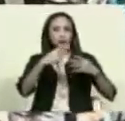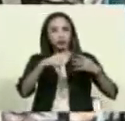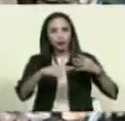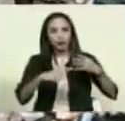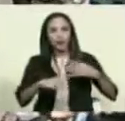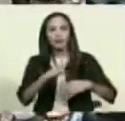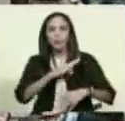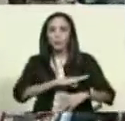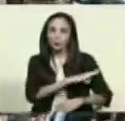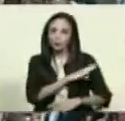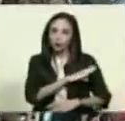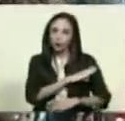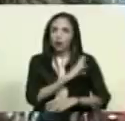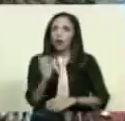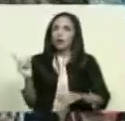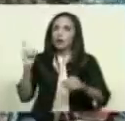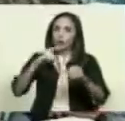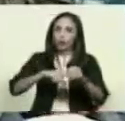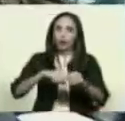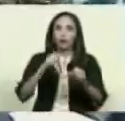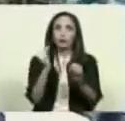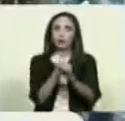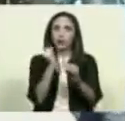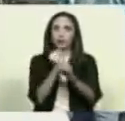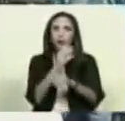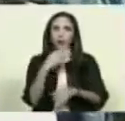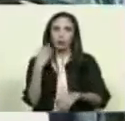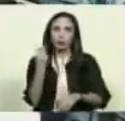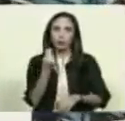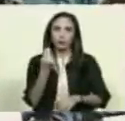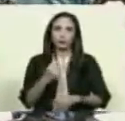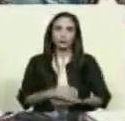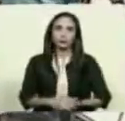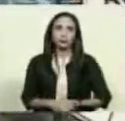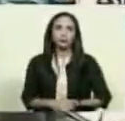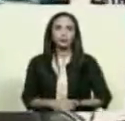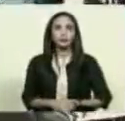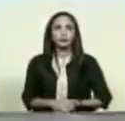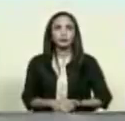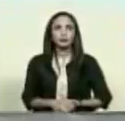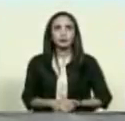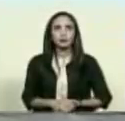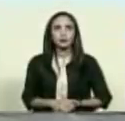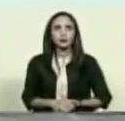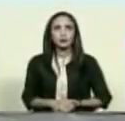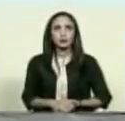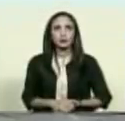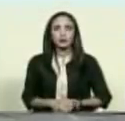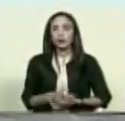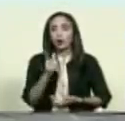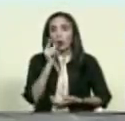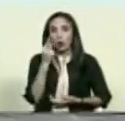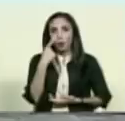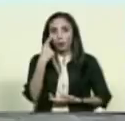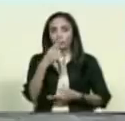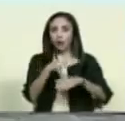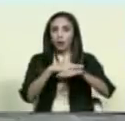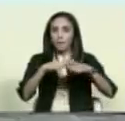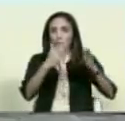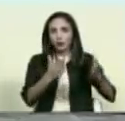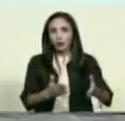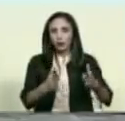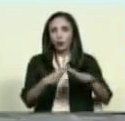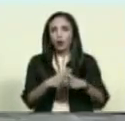ya. Aquí está, mira, aquí está, Júbel Roa, el ministro de Educación Universitaria, Ciencia y